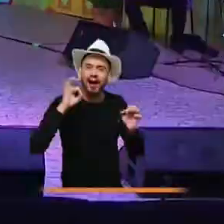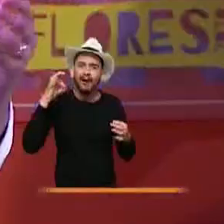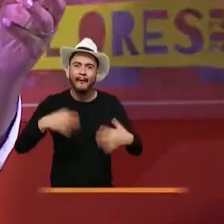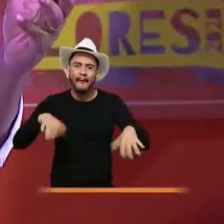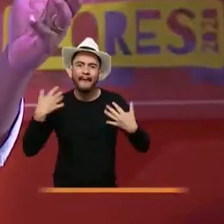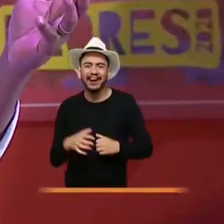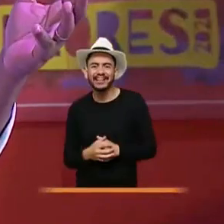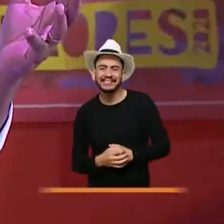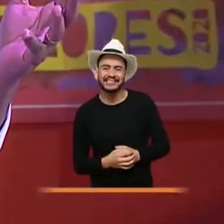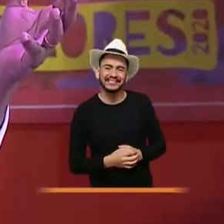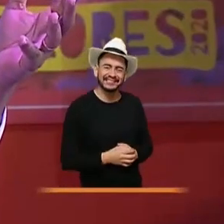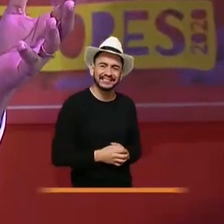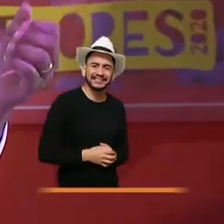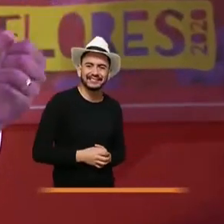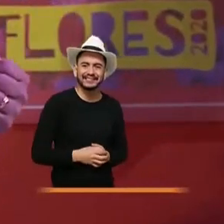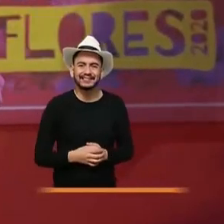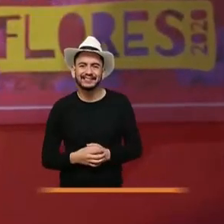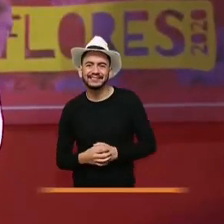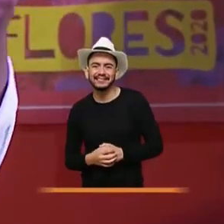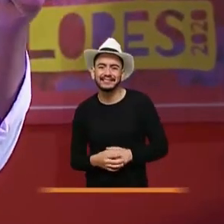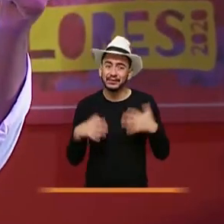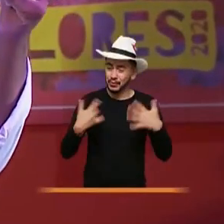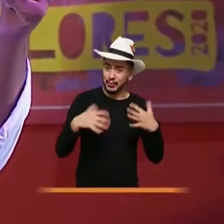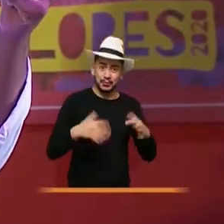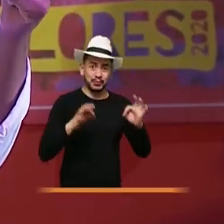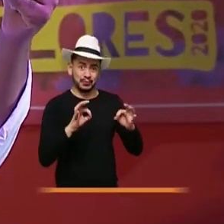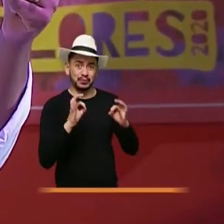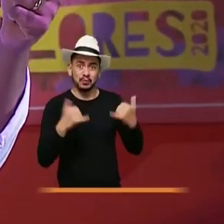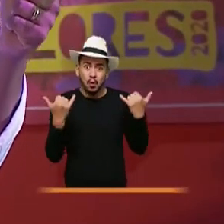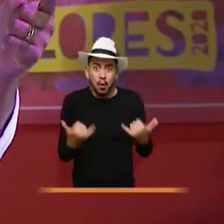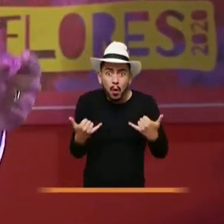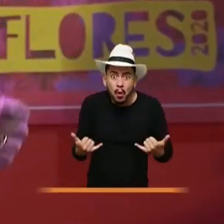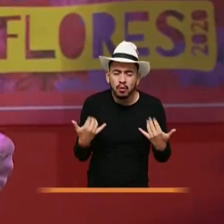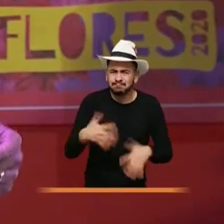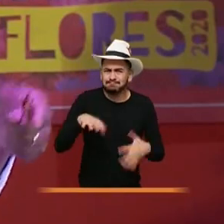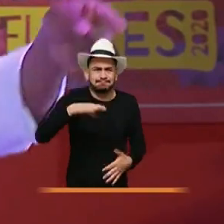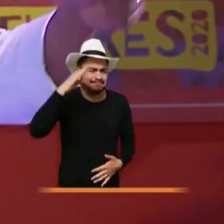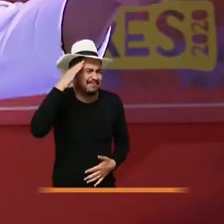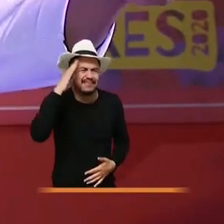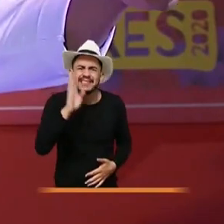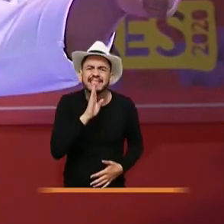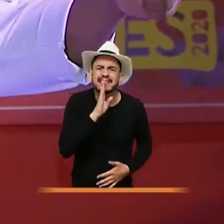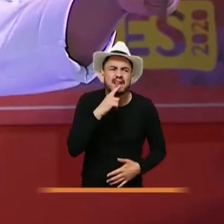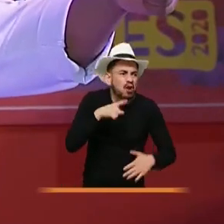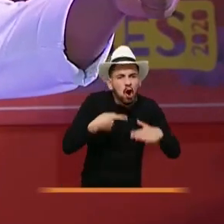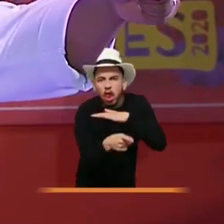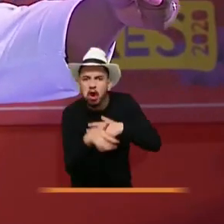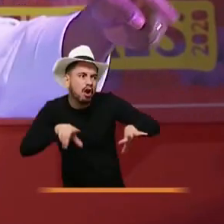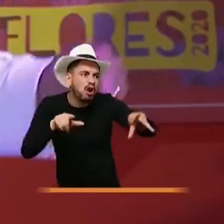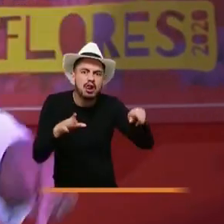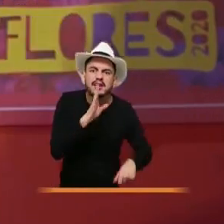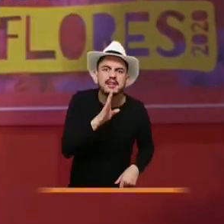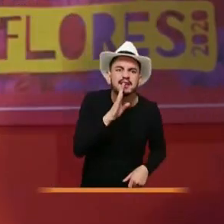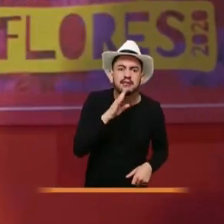con mis amigos jugaban policías y ladrón hoy día unos son